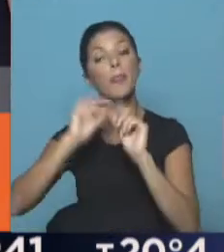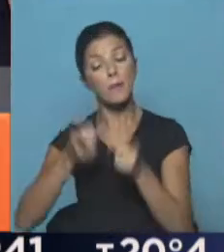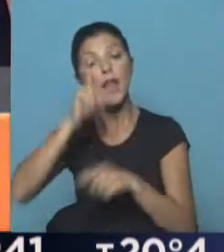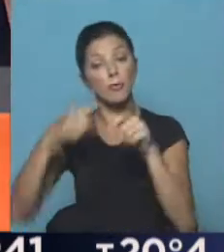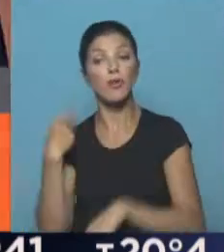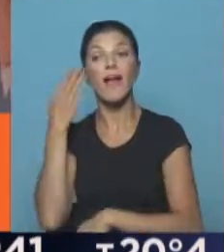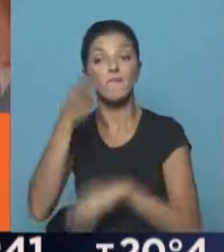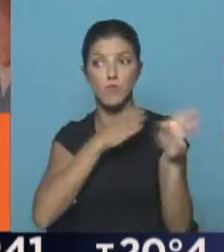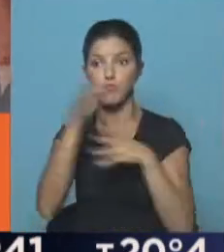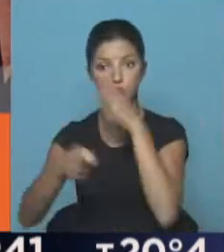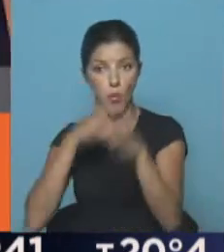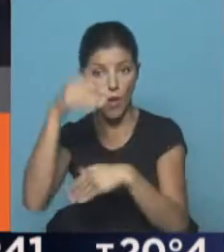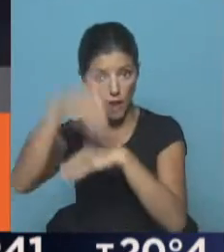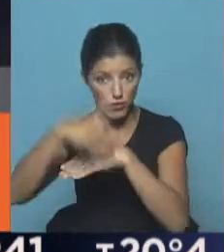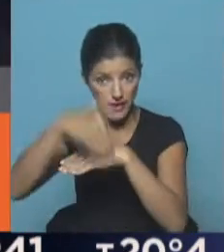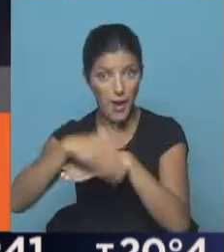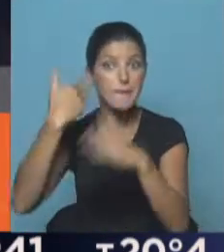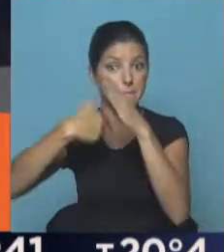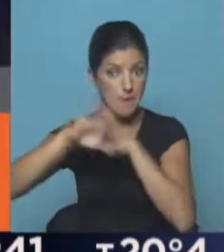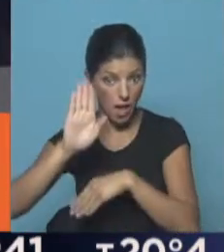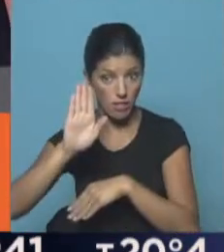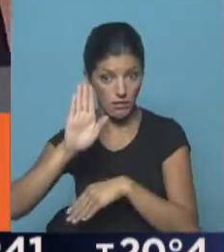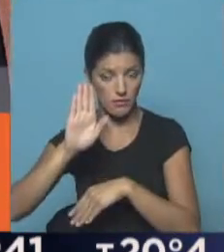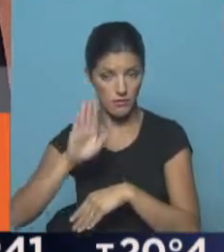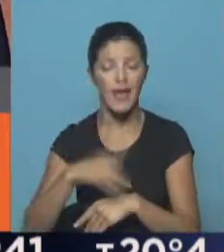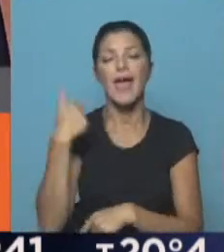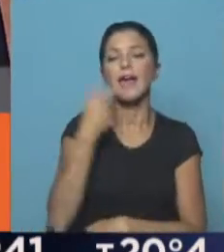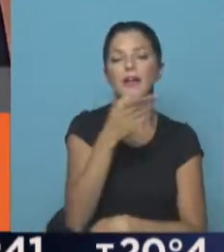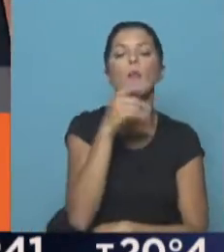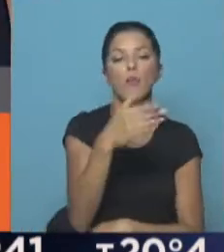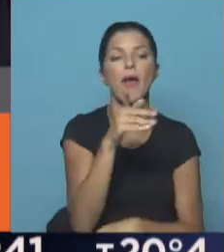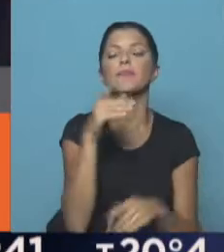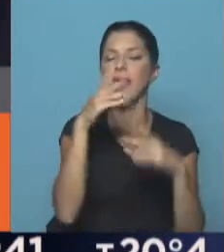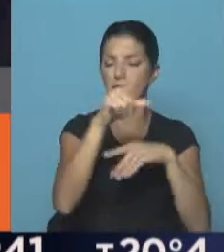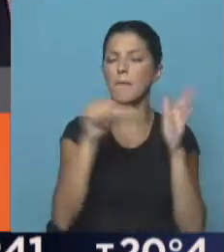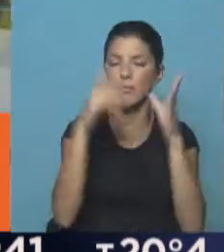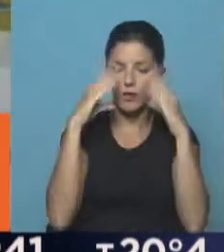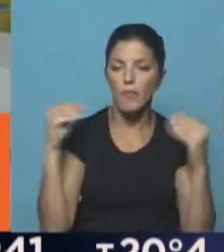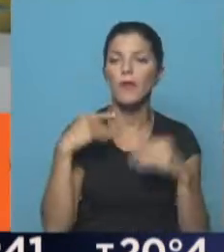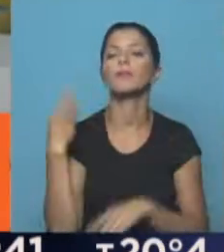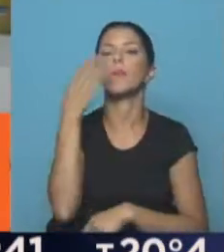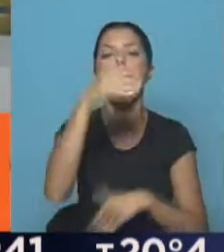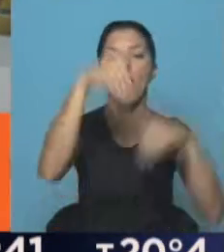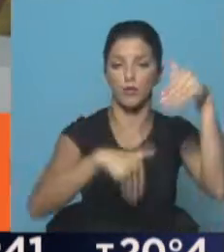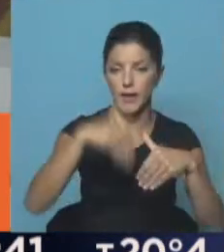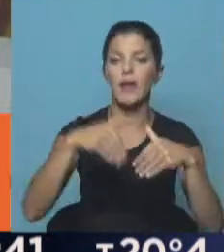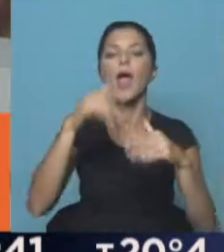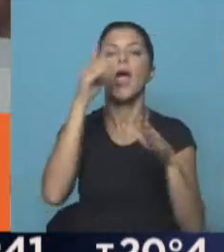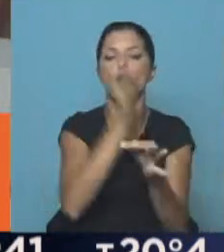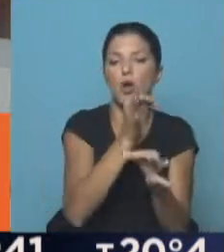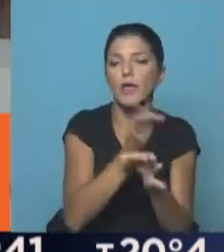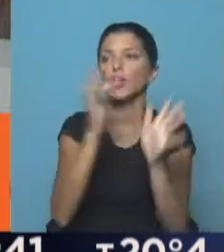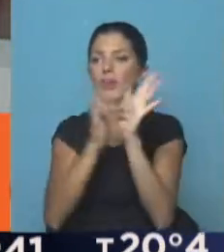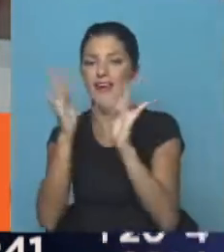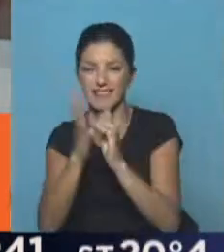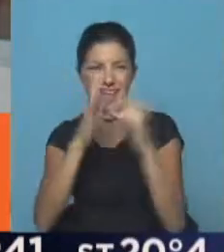elecciones que se veía en las calles. En Holanda se vota en iglesias, en colegios, en sitios no tan habituales como para